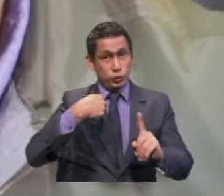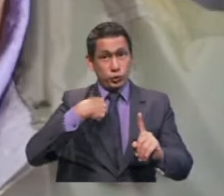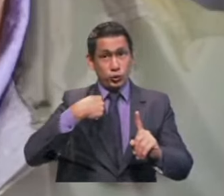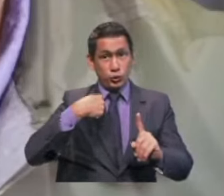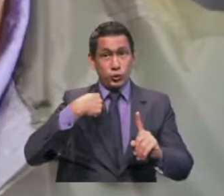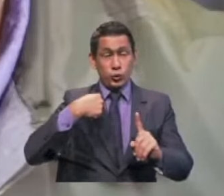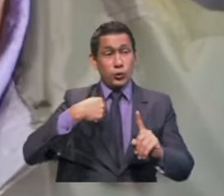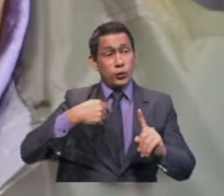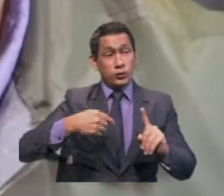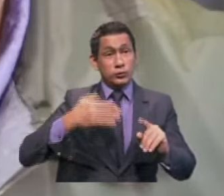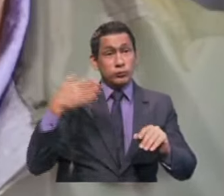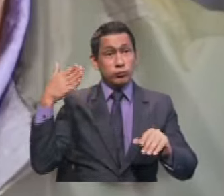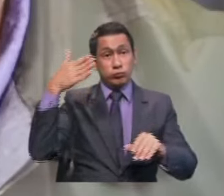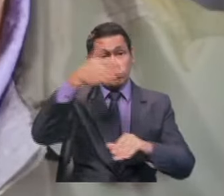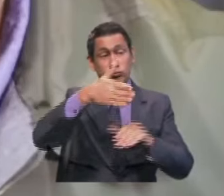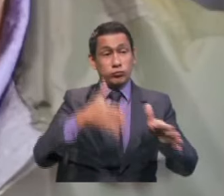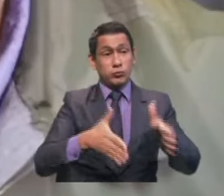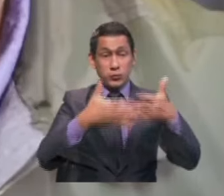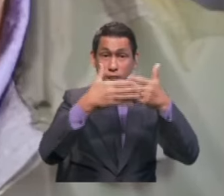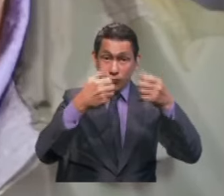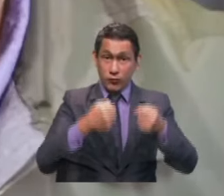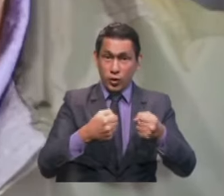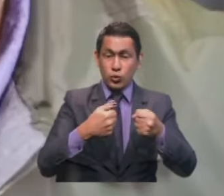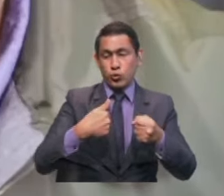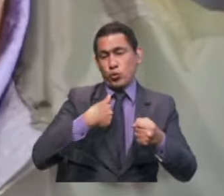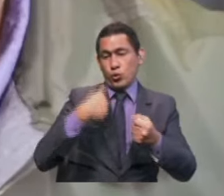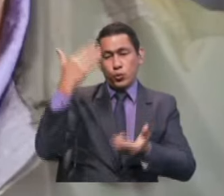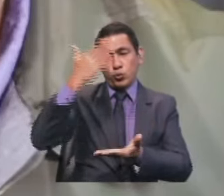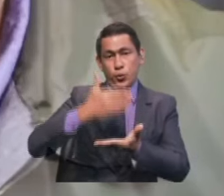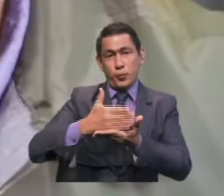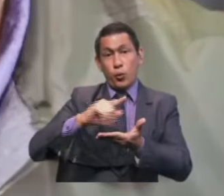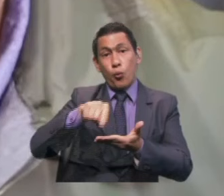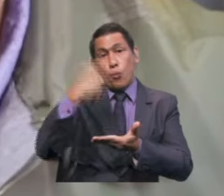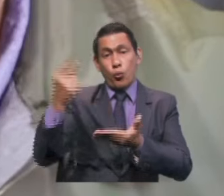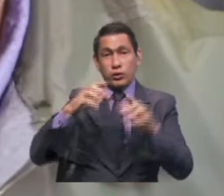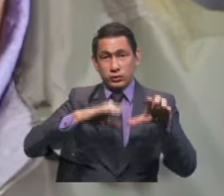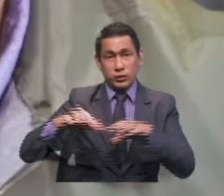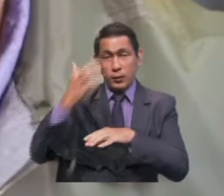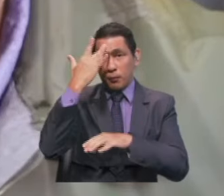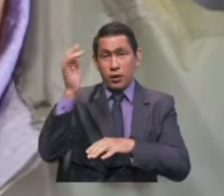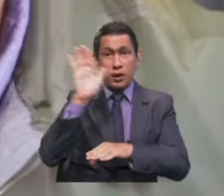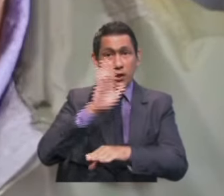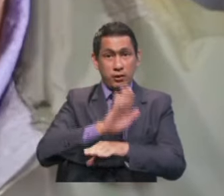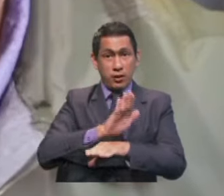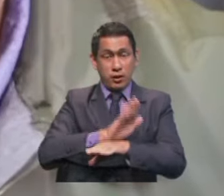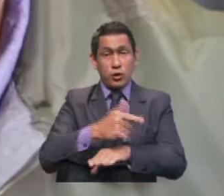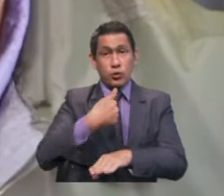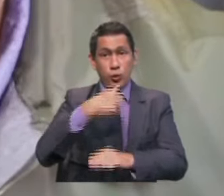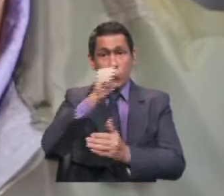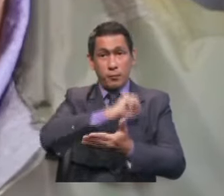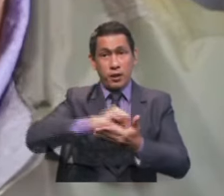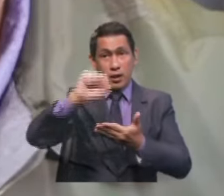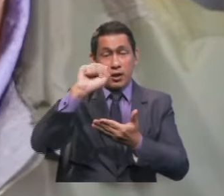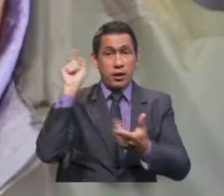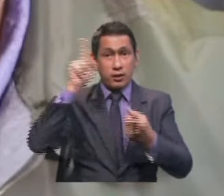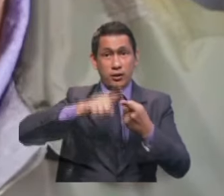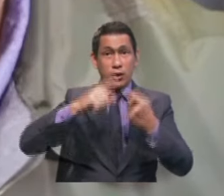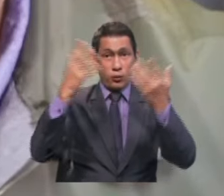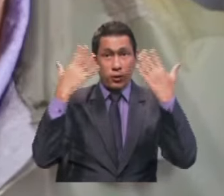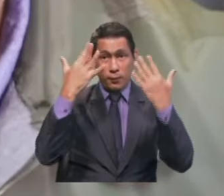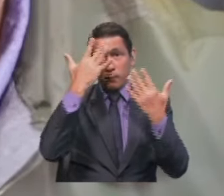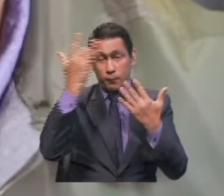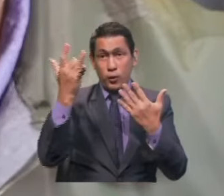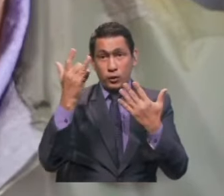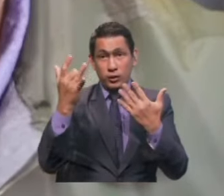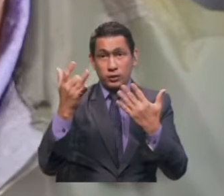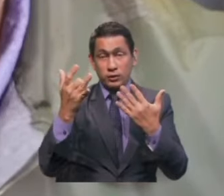este centro cambiando mi agenda que tenía prevista para otras actividades porque en la tarde debía viajar a Guayaquil porque hubo una alerta